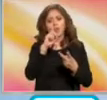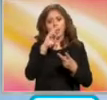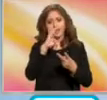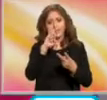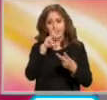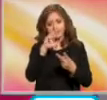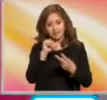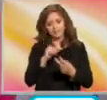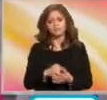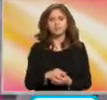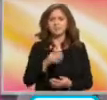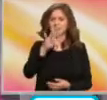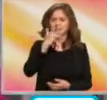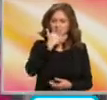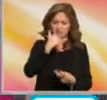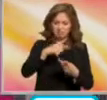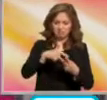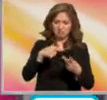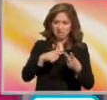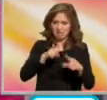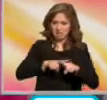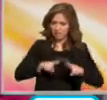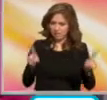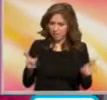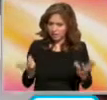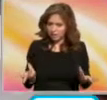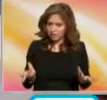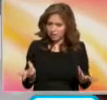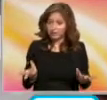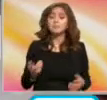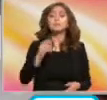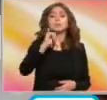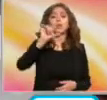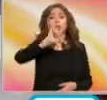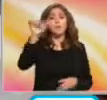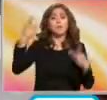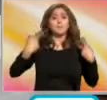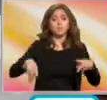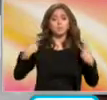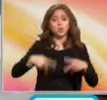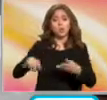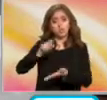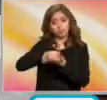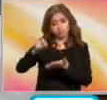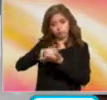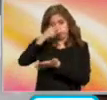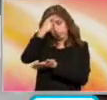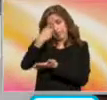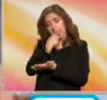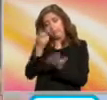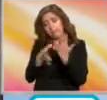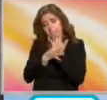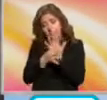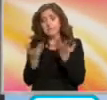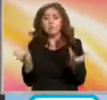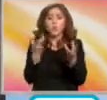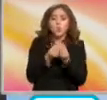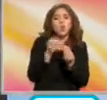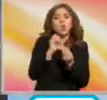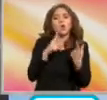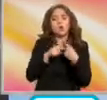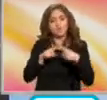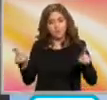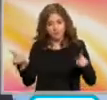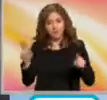pubertad y adolescencia? ¿Hay una diferencia Claro, ¿no? entre Pues ambas pareciera, y hay algunos autores que lo equiparan. Sin embargo, bueno, podríamos hablar sexológicamente que